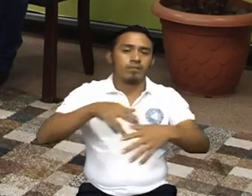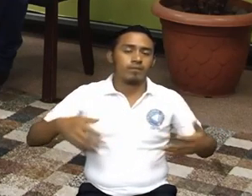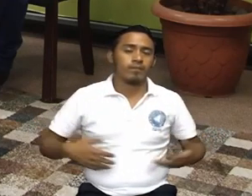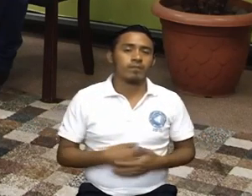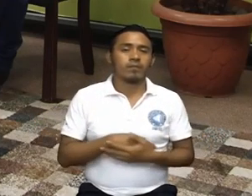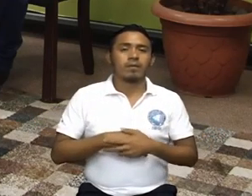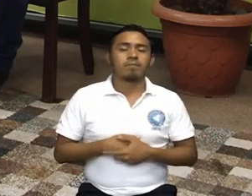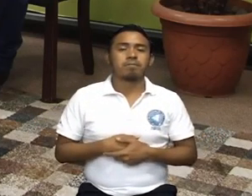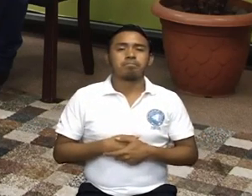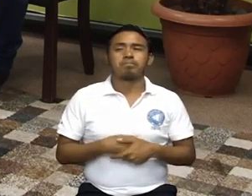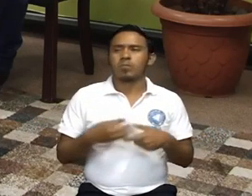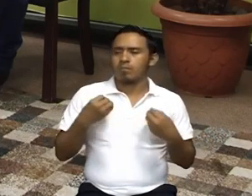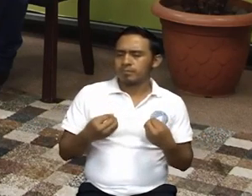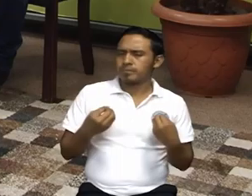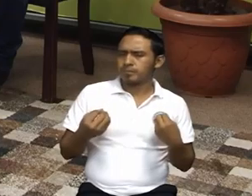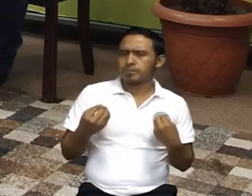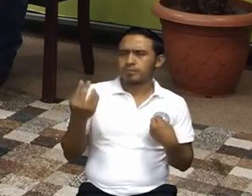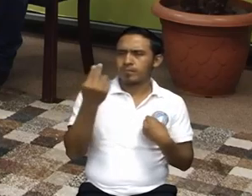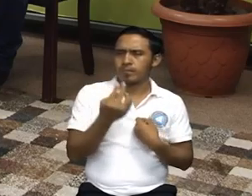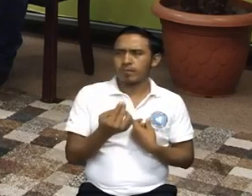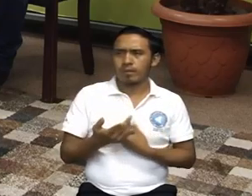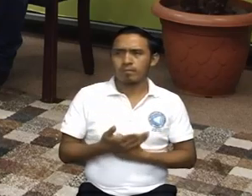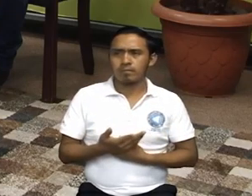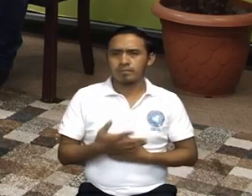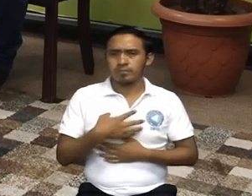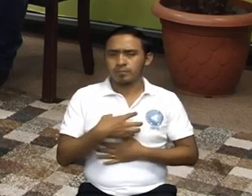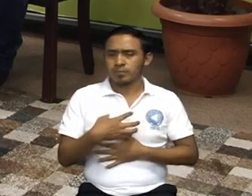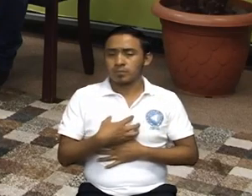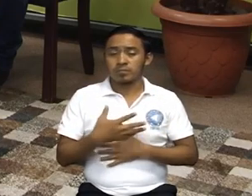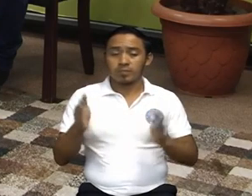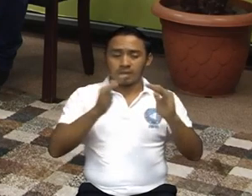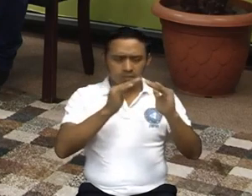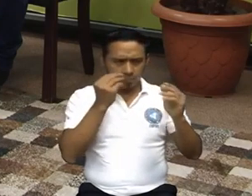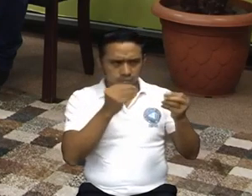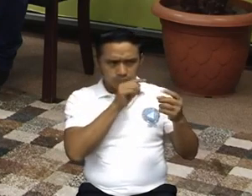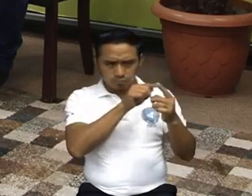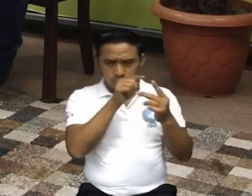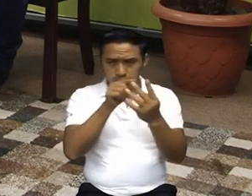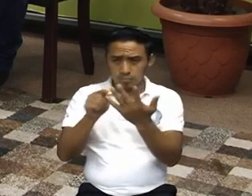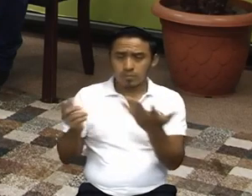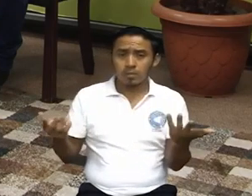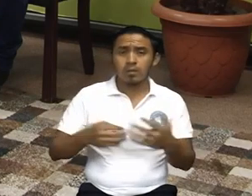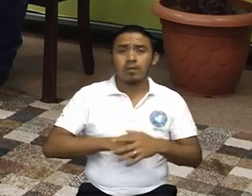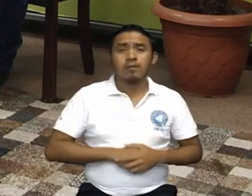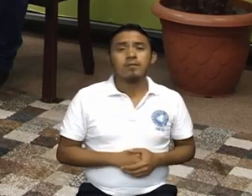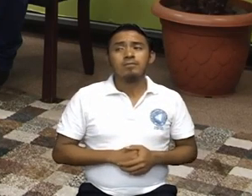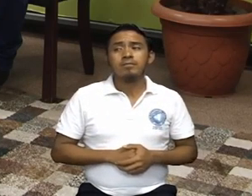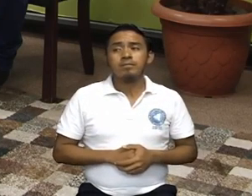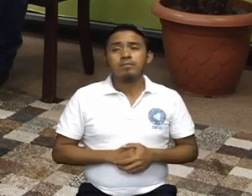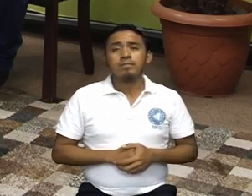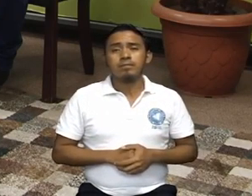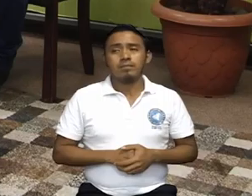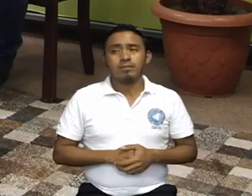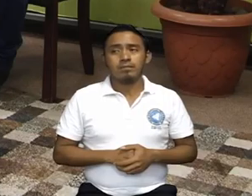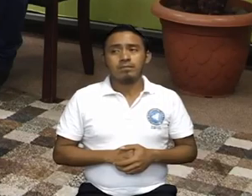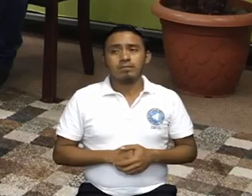he visto en varios hogares, no es una forma de crítica, sino una recomendación. El enchufe,